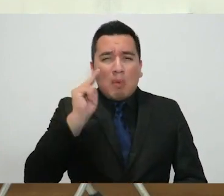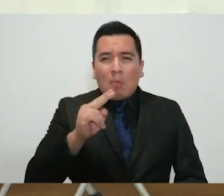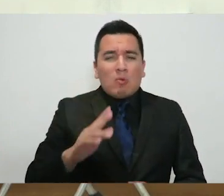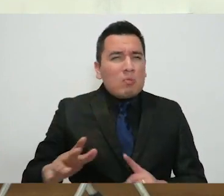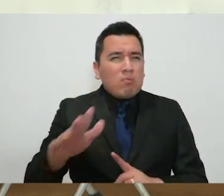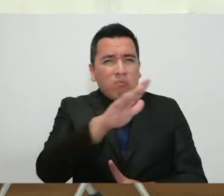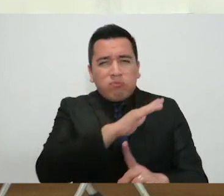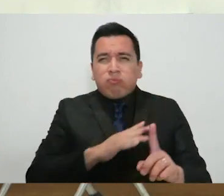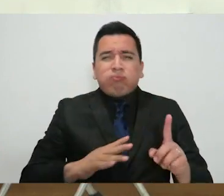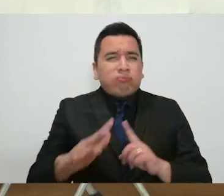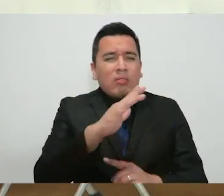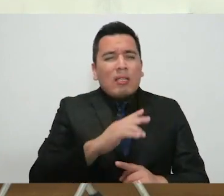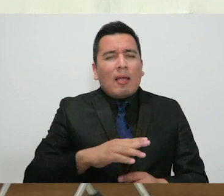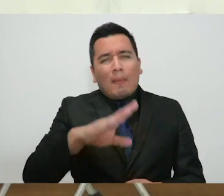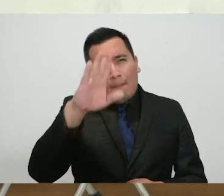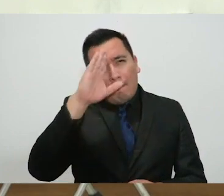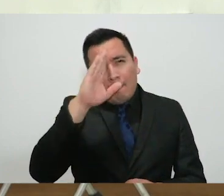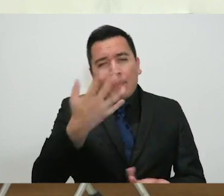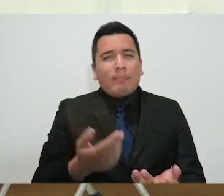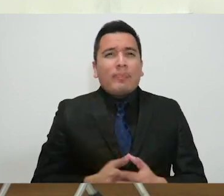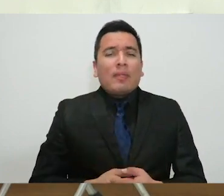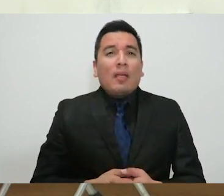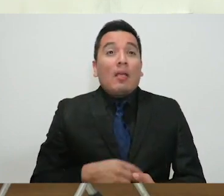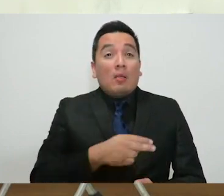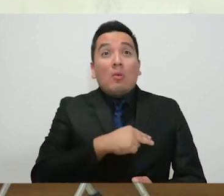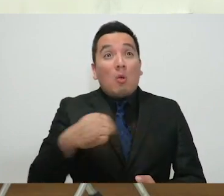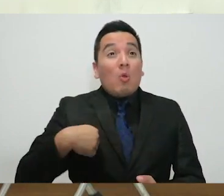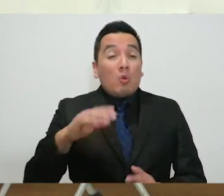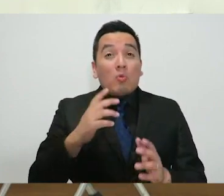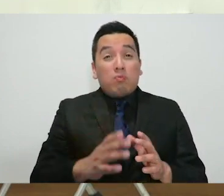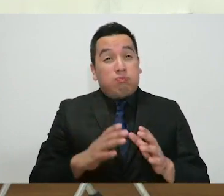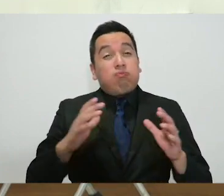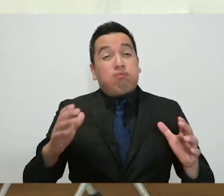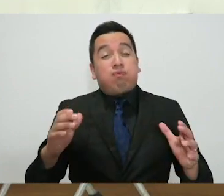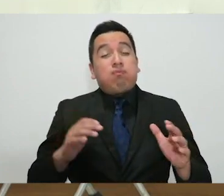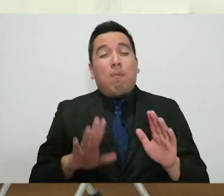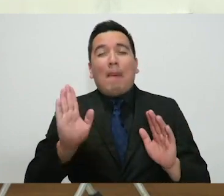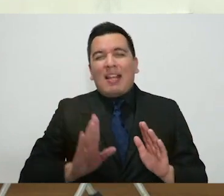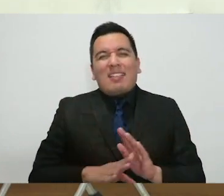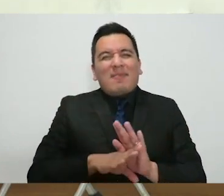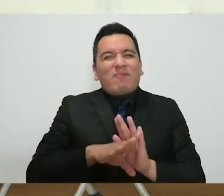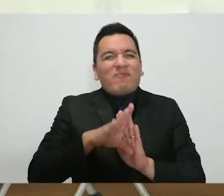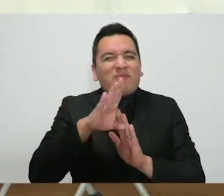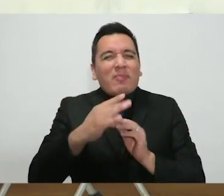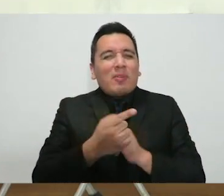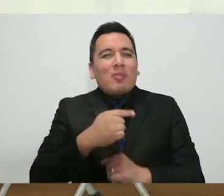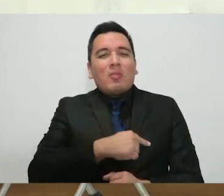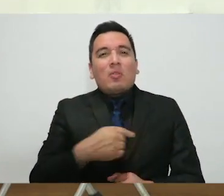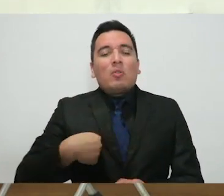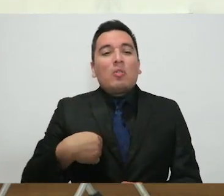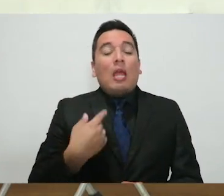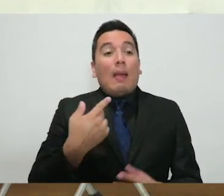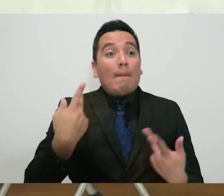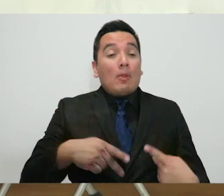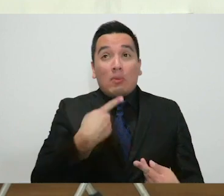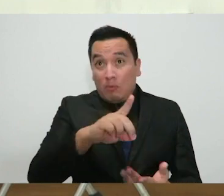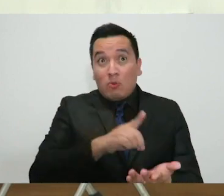vemos en perspectiva, nos vamos a dar cuenta que hemos avanzado muchísimo en garantizar determinados